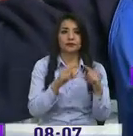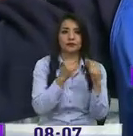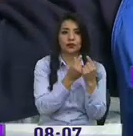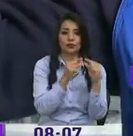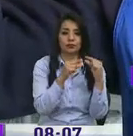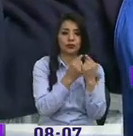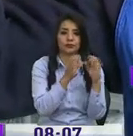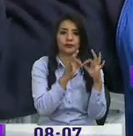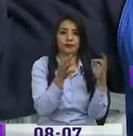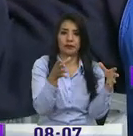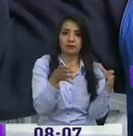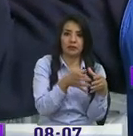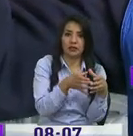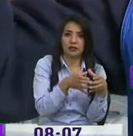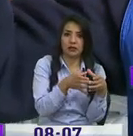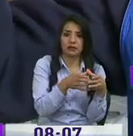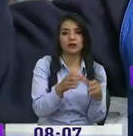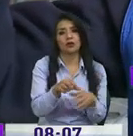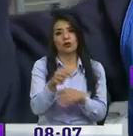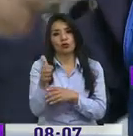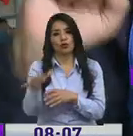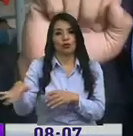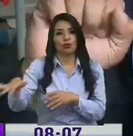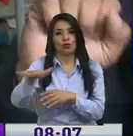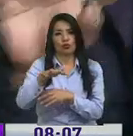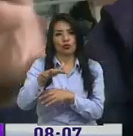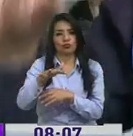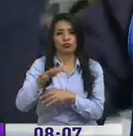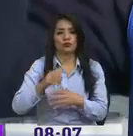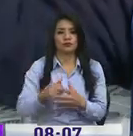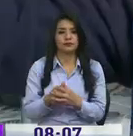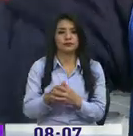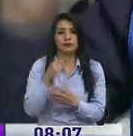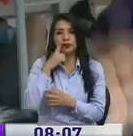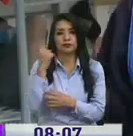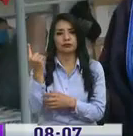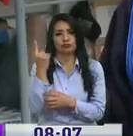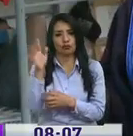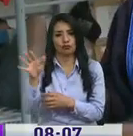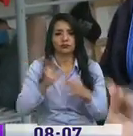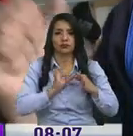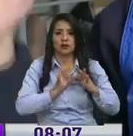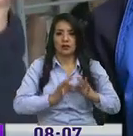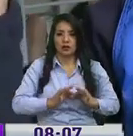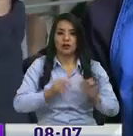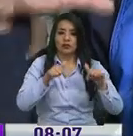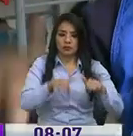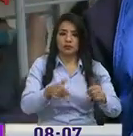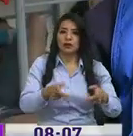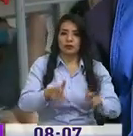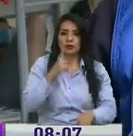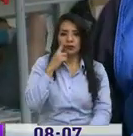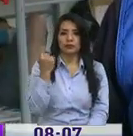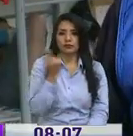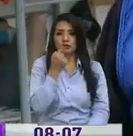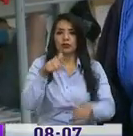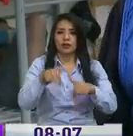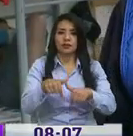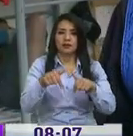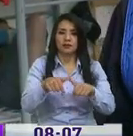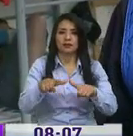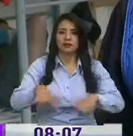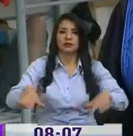centro, en uno de nuestros centros temporales de tránsito. Tenemos hombres solos en Calderón, también hombres solos acá en el